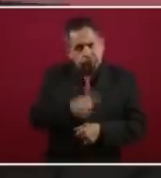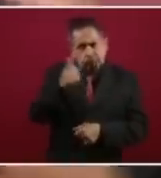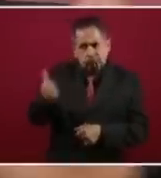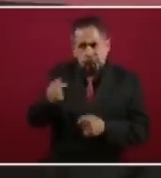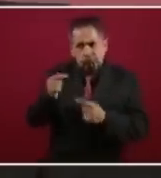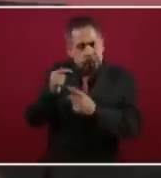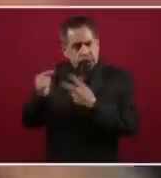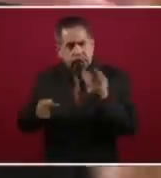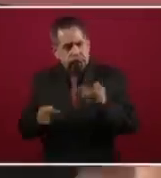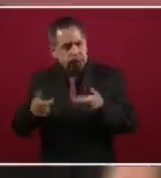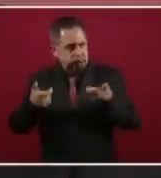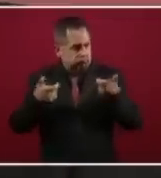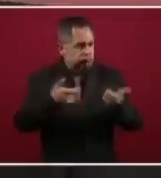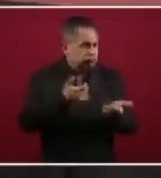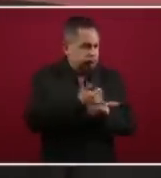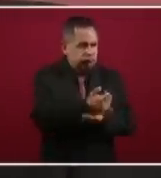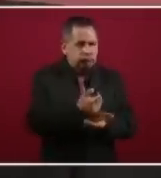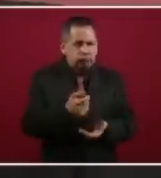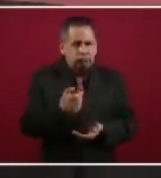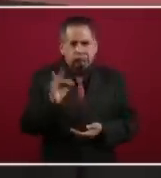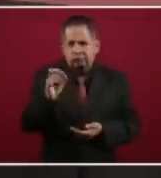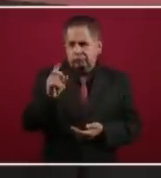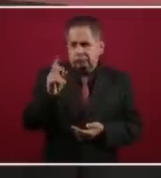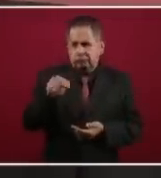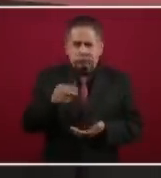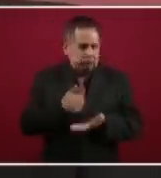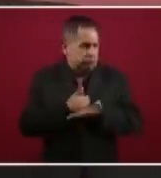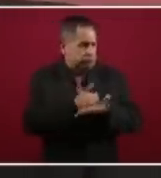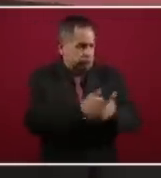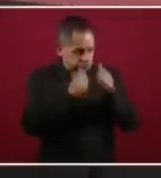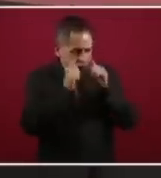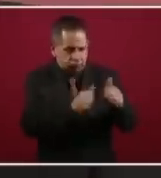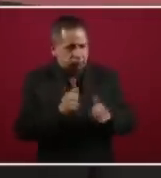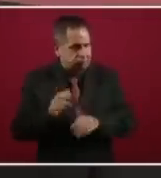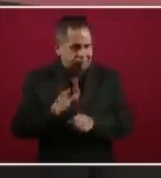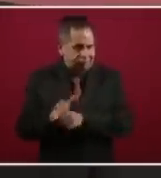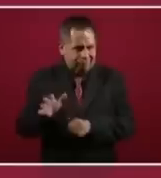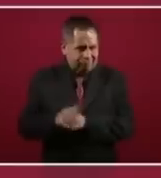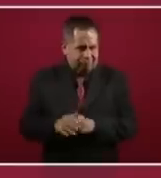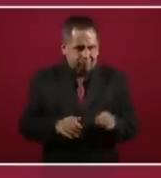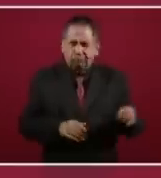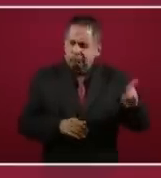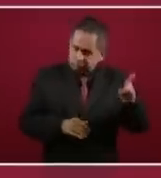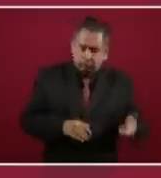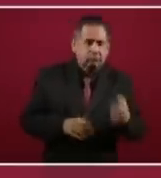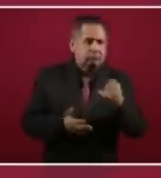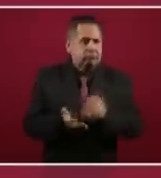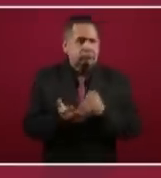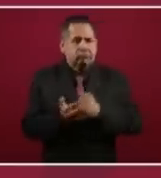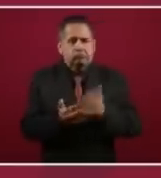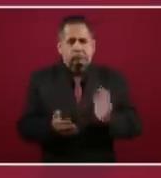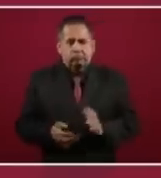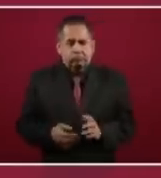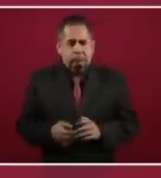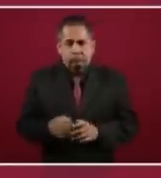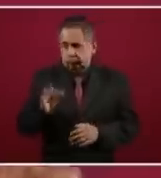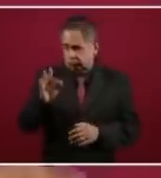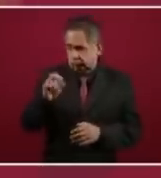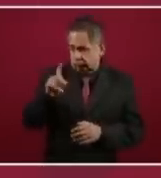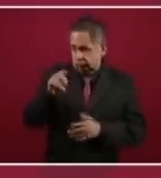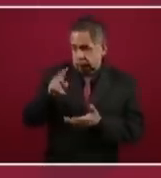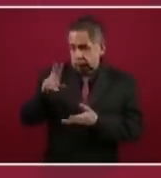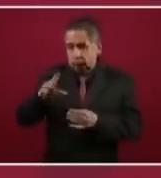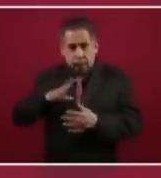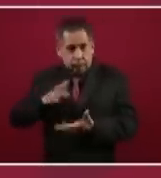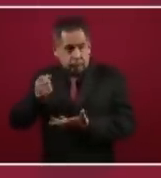es más, hay hasta un fondo de atención de desastres. Y si no alcanza el fondo, todo